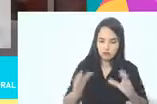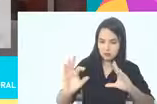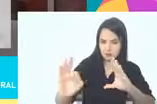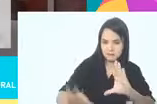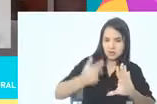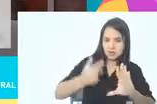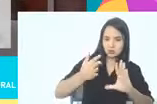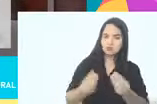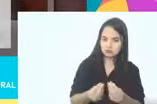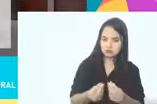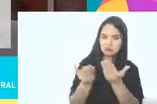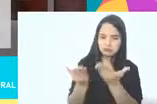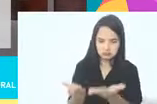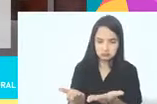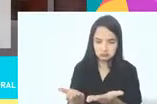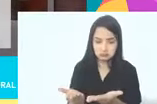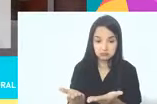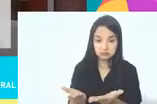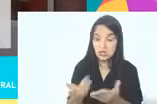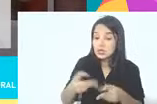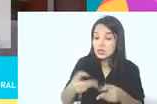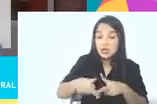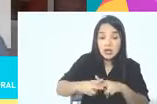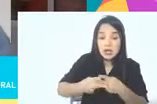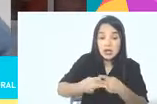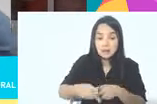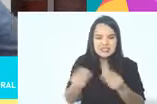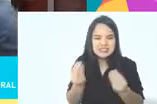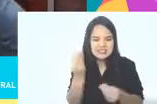Esto es, se van a seleccionar organizaciones